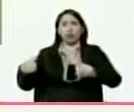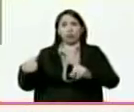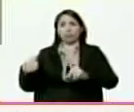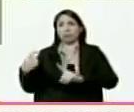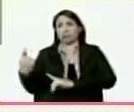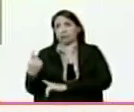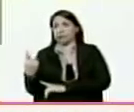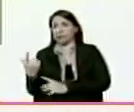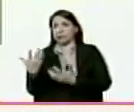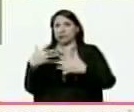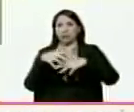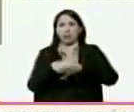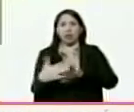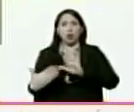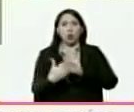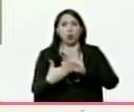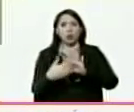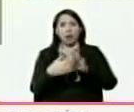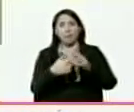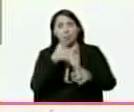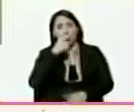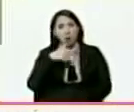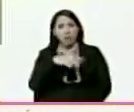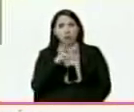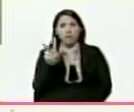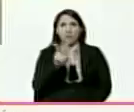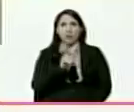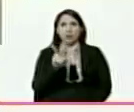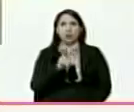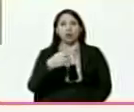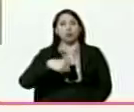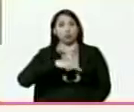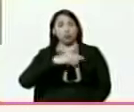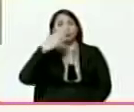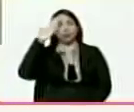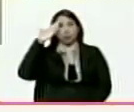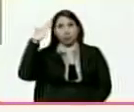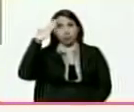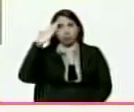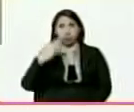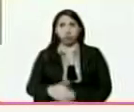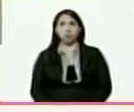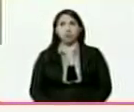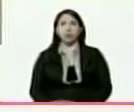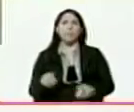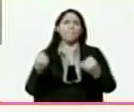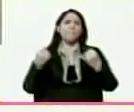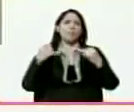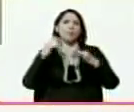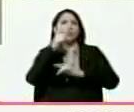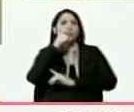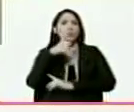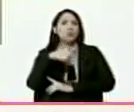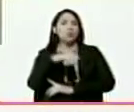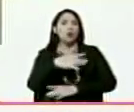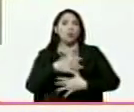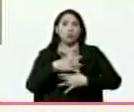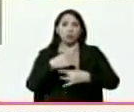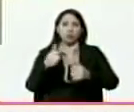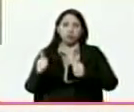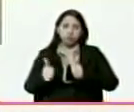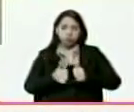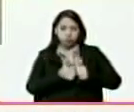agresión integral contra el pueblo venezolano. Y sabemos que muchos pueblos se van a interesar en